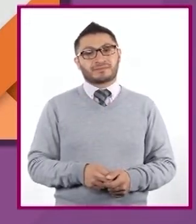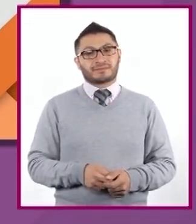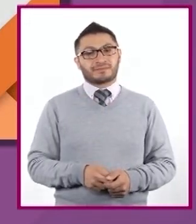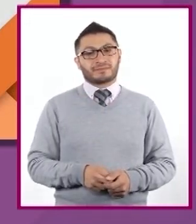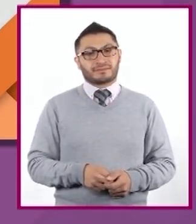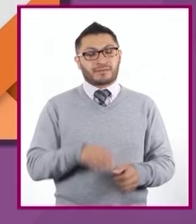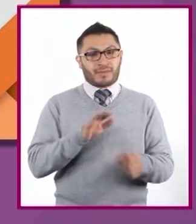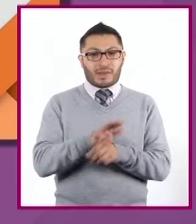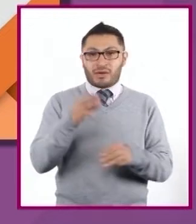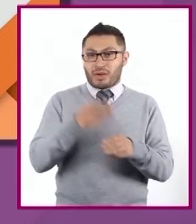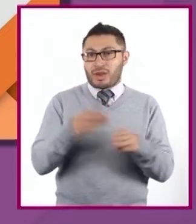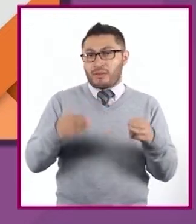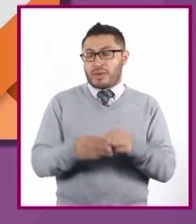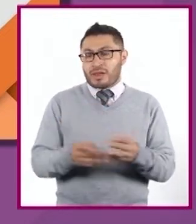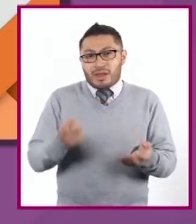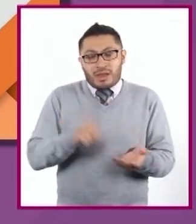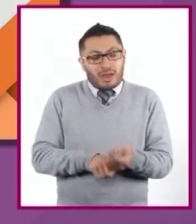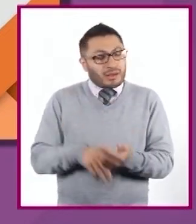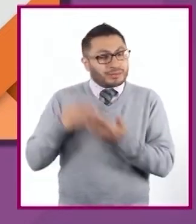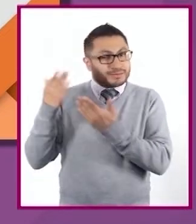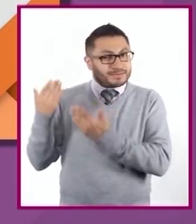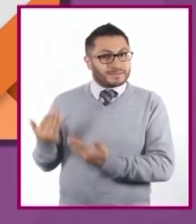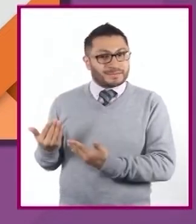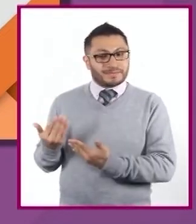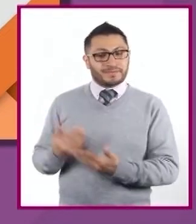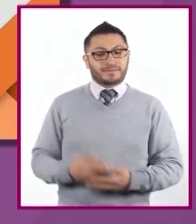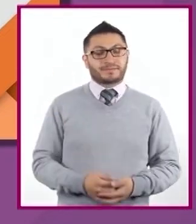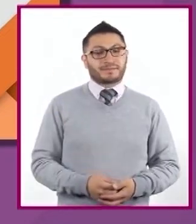¿De qué material crees que estén hechas?